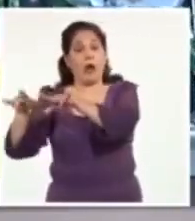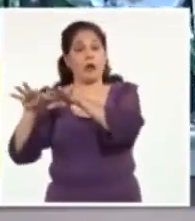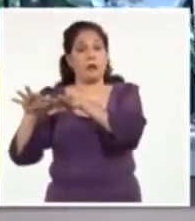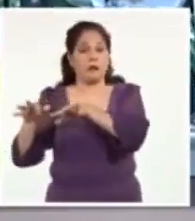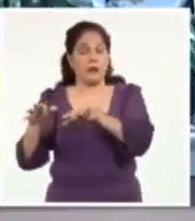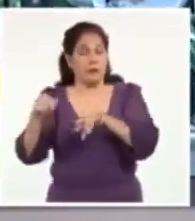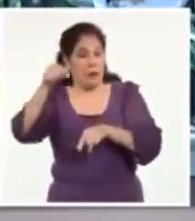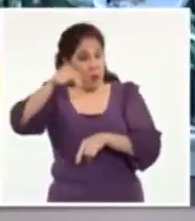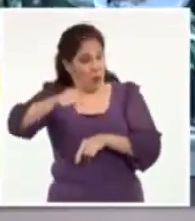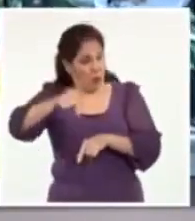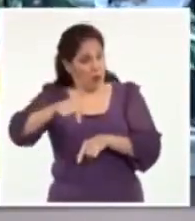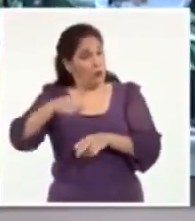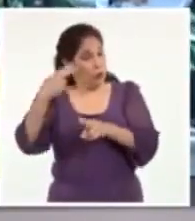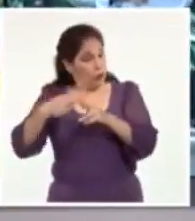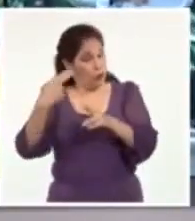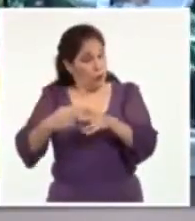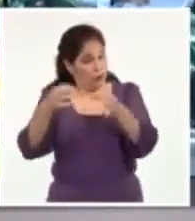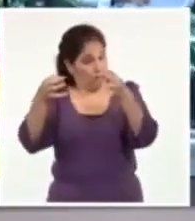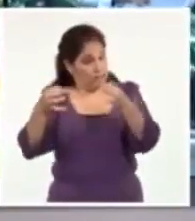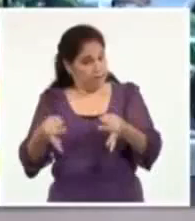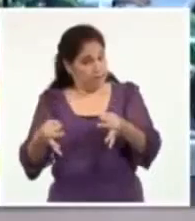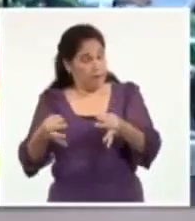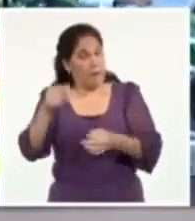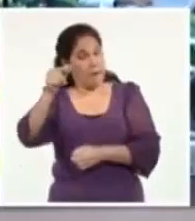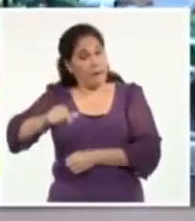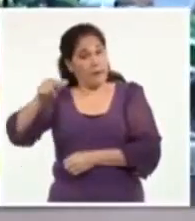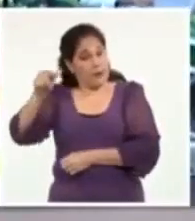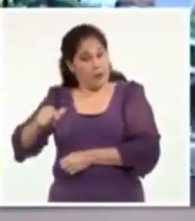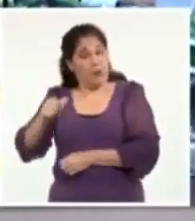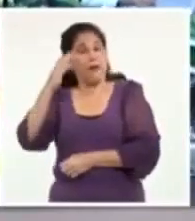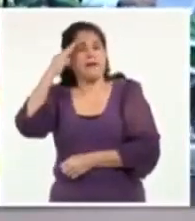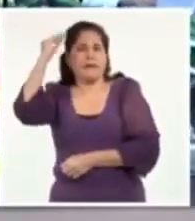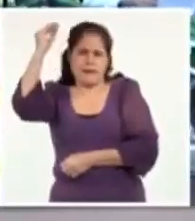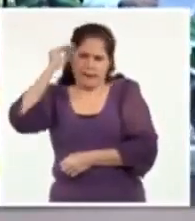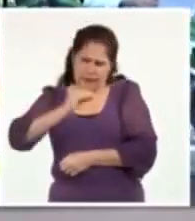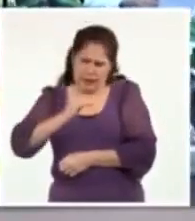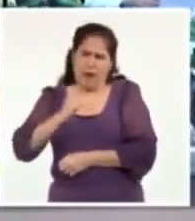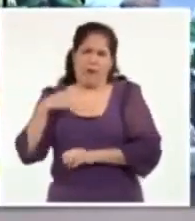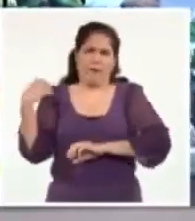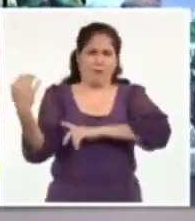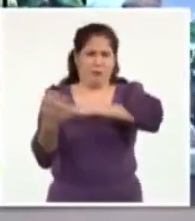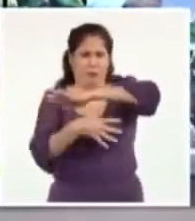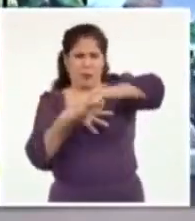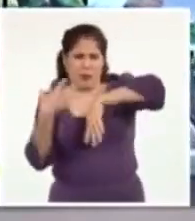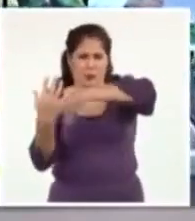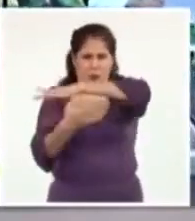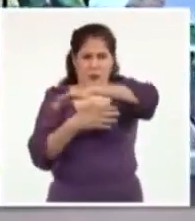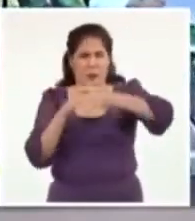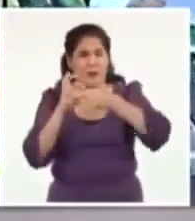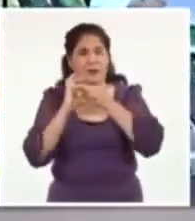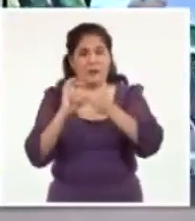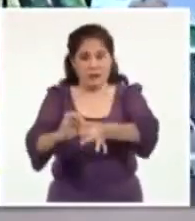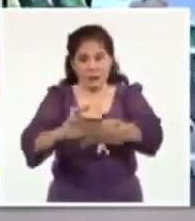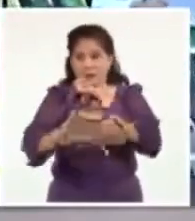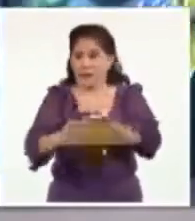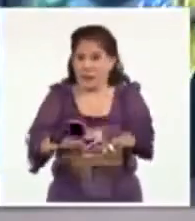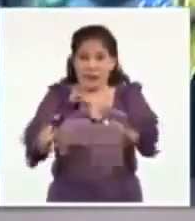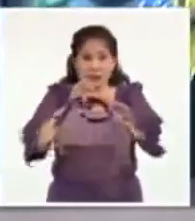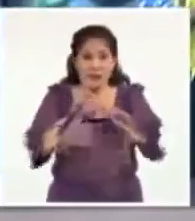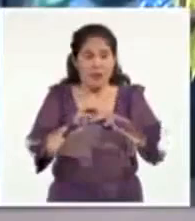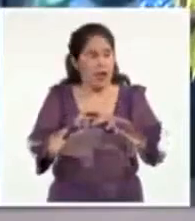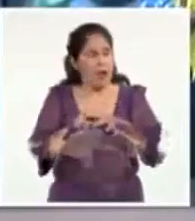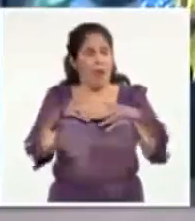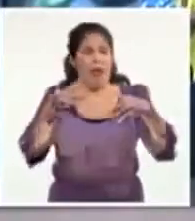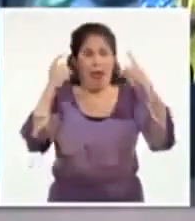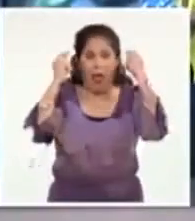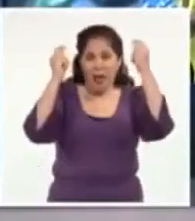este mundo en que todo tiene matices y donde los extremos solo llevan a esto a barbarie Pero de ese caos de ese salvajismo